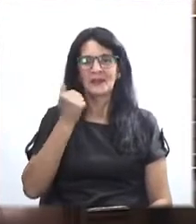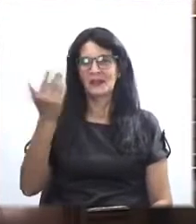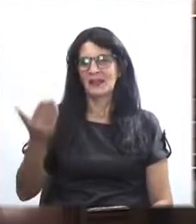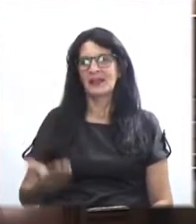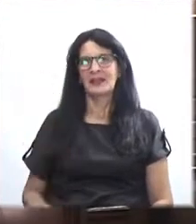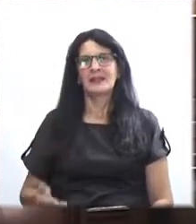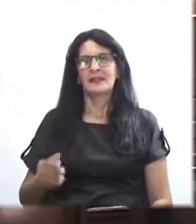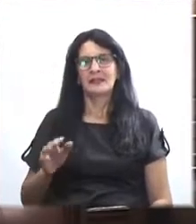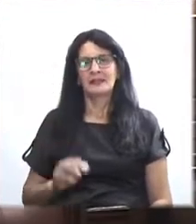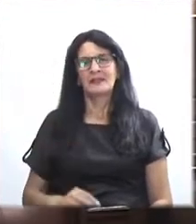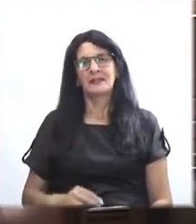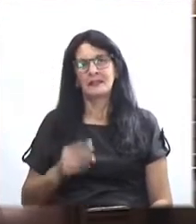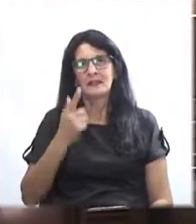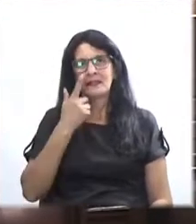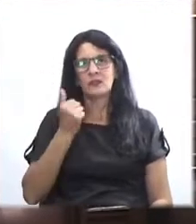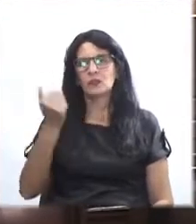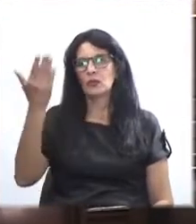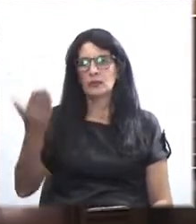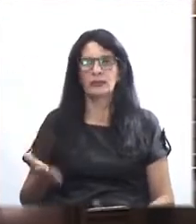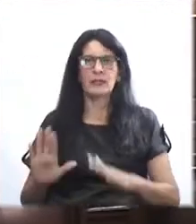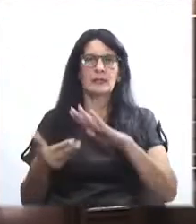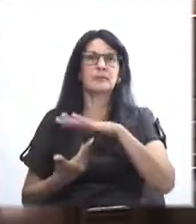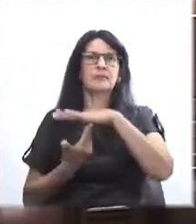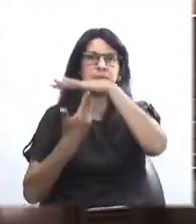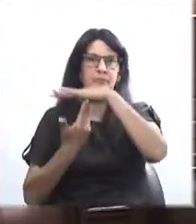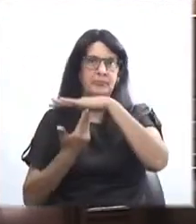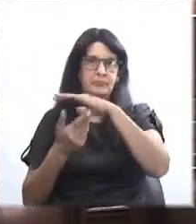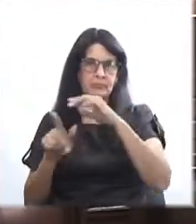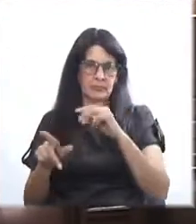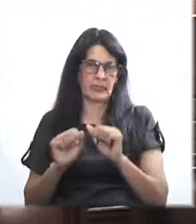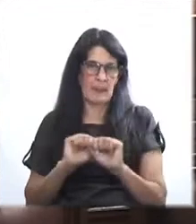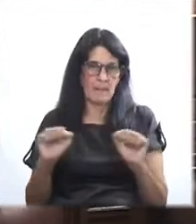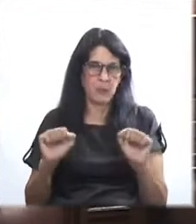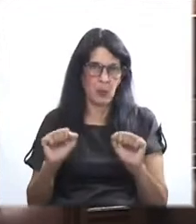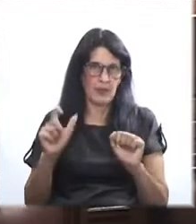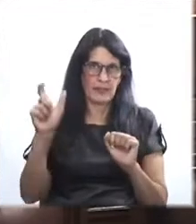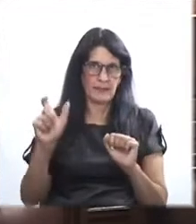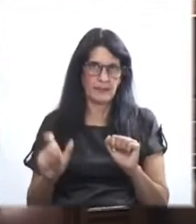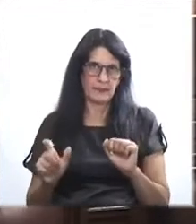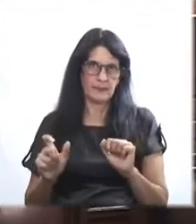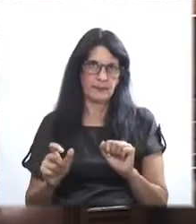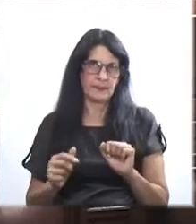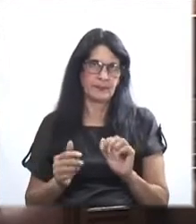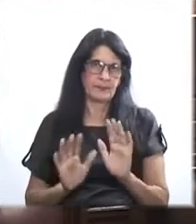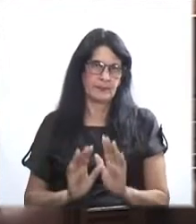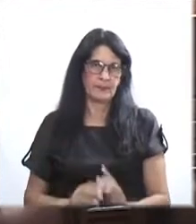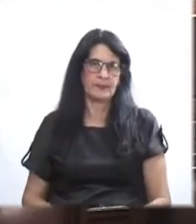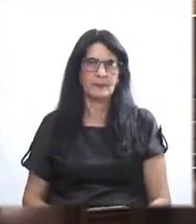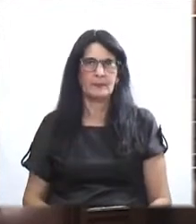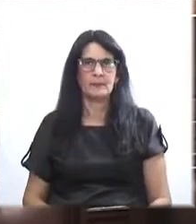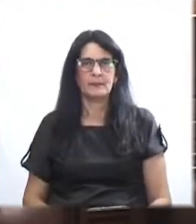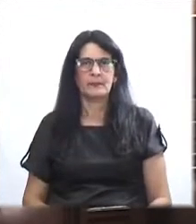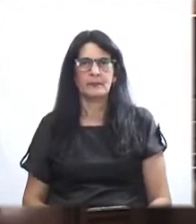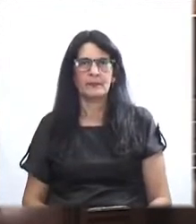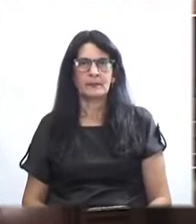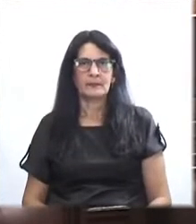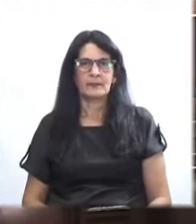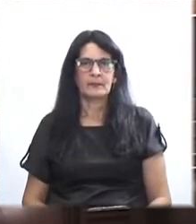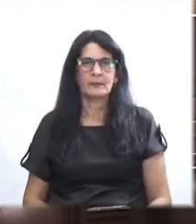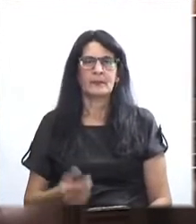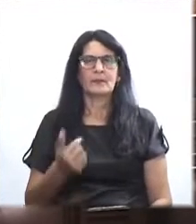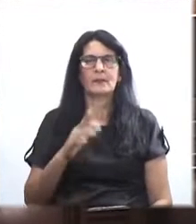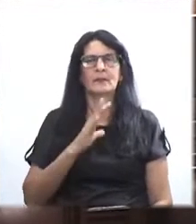persona de paja, en el sentido del vegetal, como algo endeble, que tiene